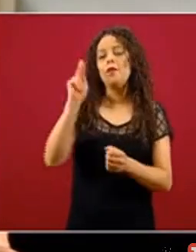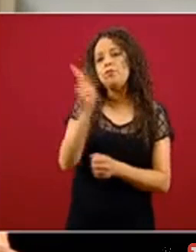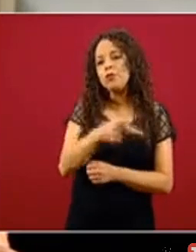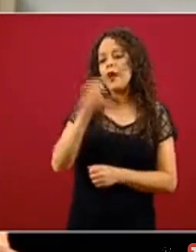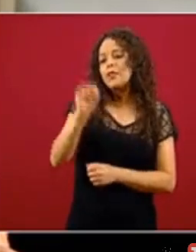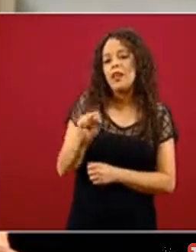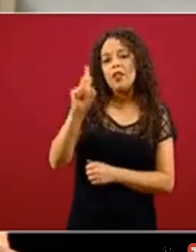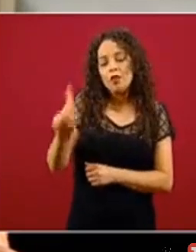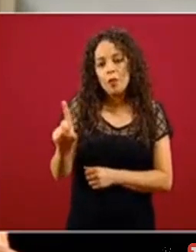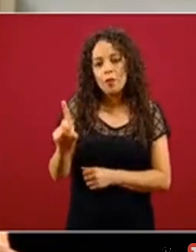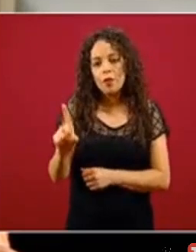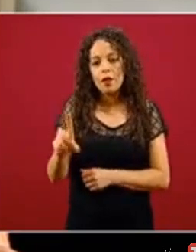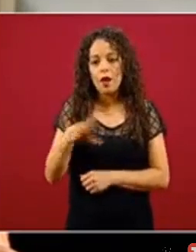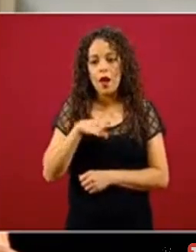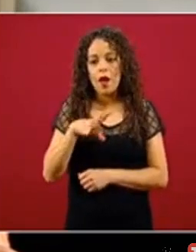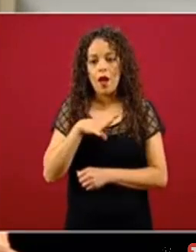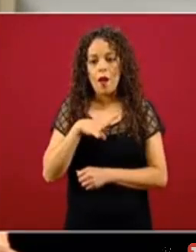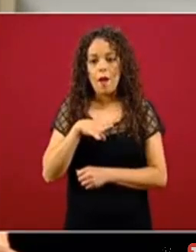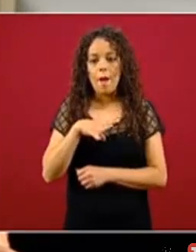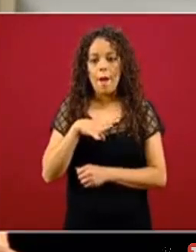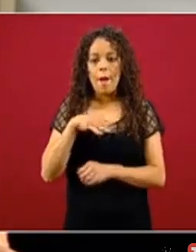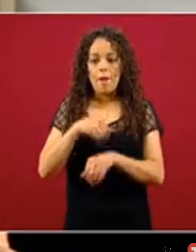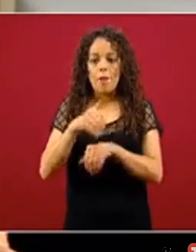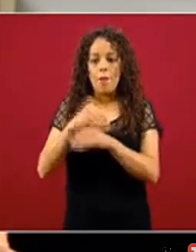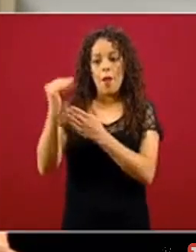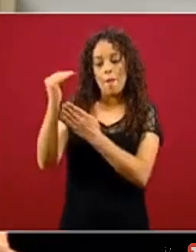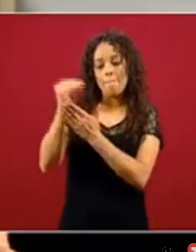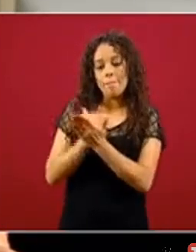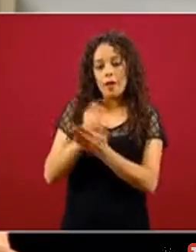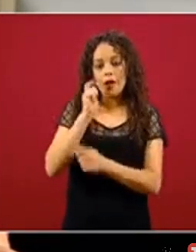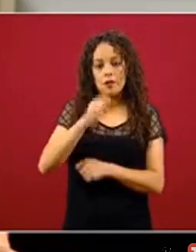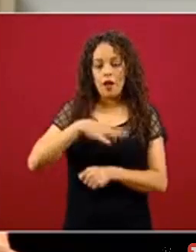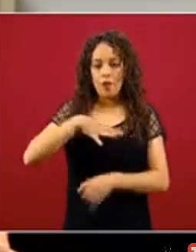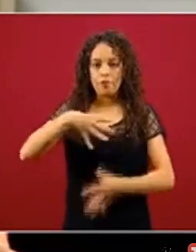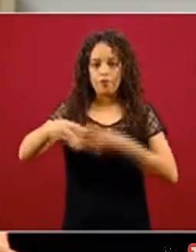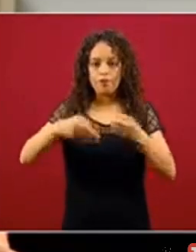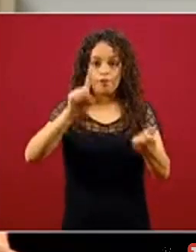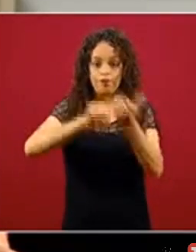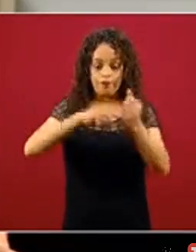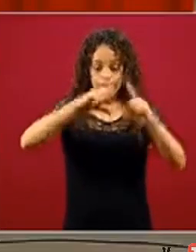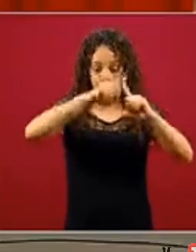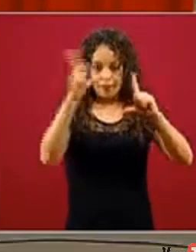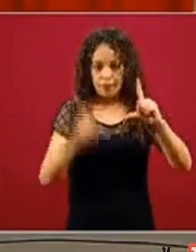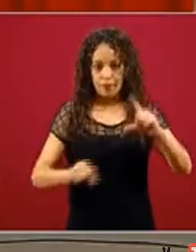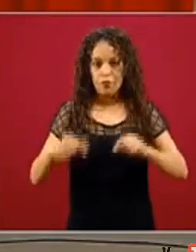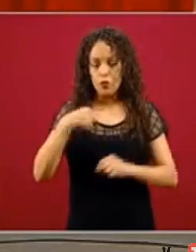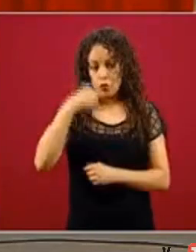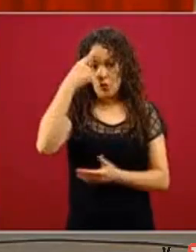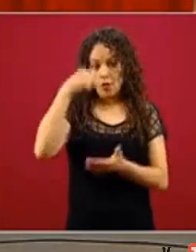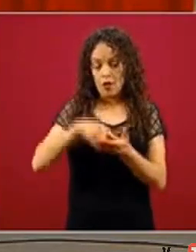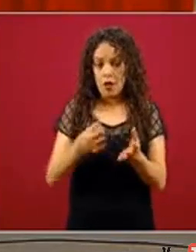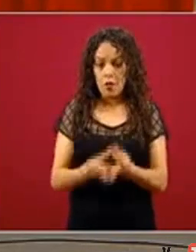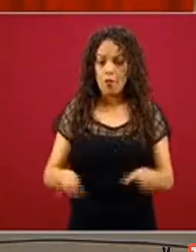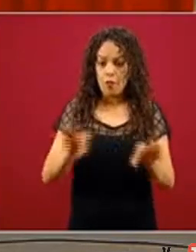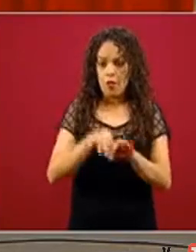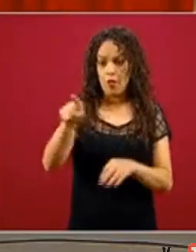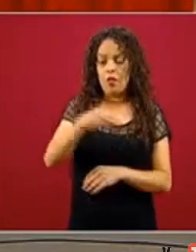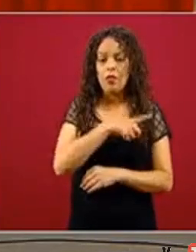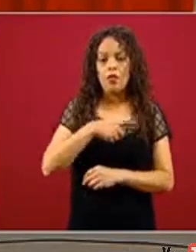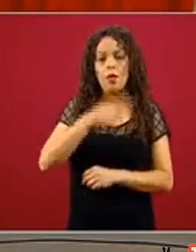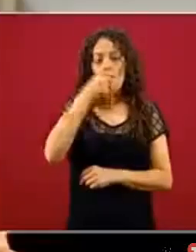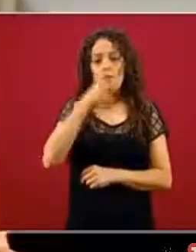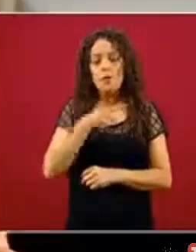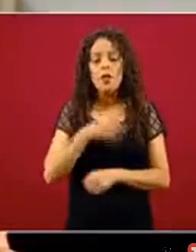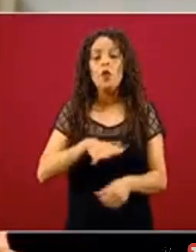de contagios a nivel nacional, que es lo que está destacando usted. Creo que es importante que nos precise en qué entidades se está logrando esto y si